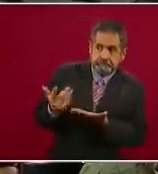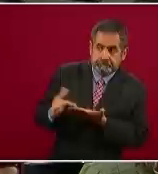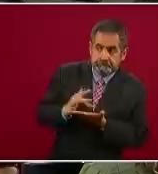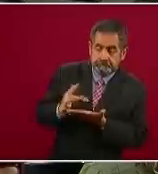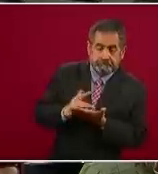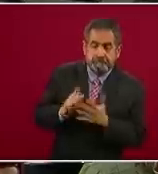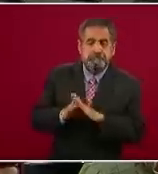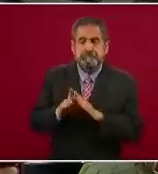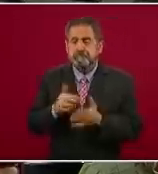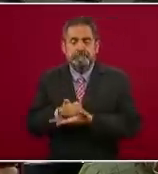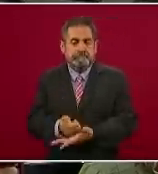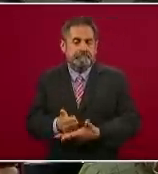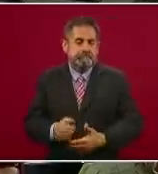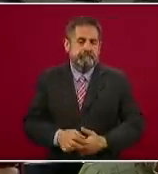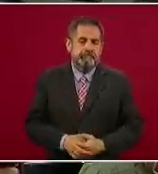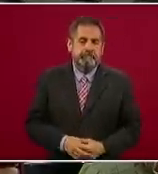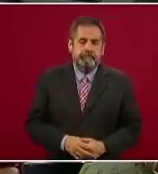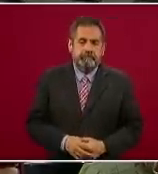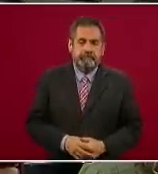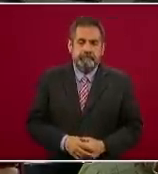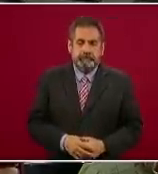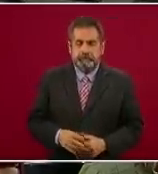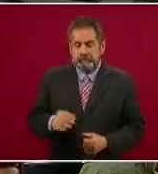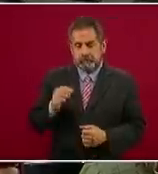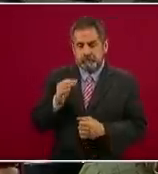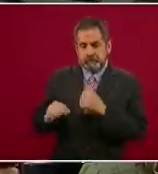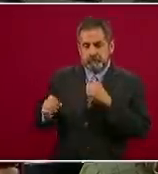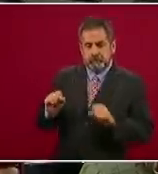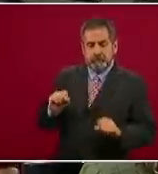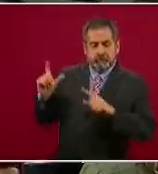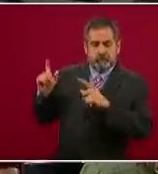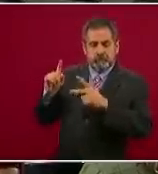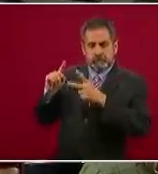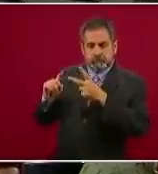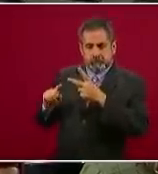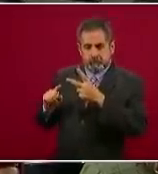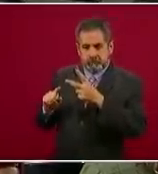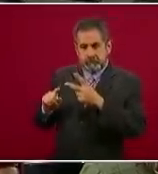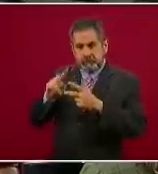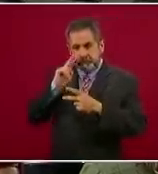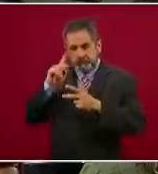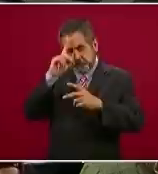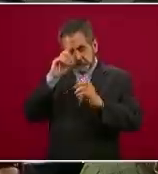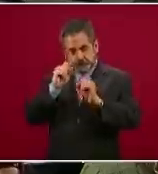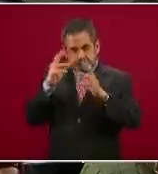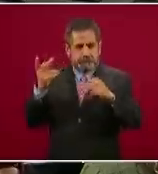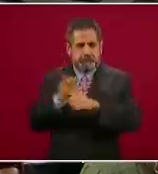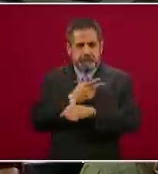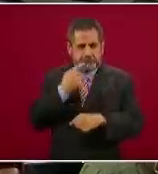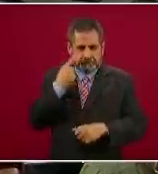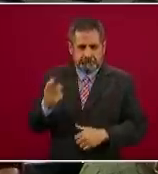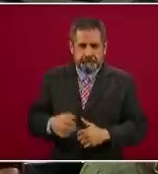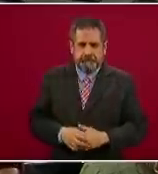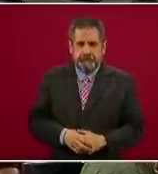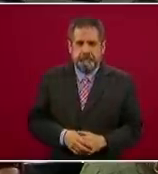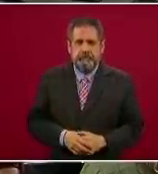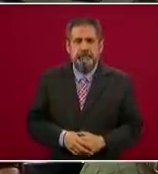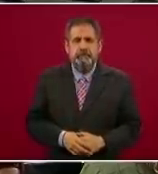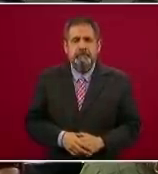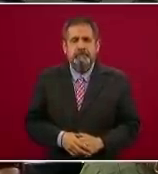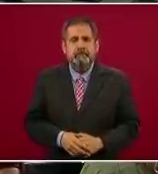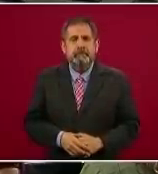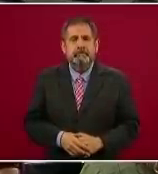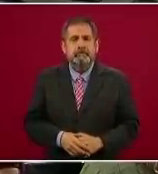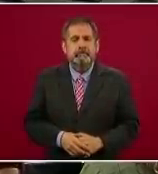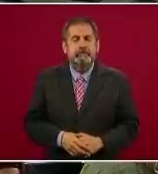respuesta sanitaria. Las últimas dos son importantes para visualizar los escenarios. La siguiente, por